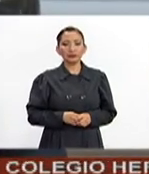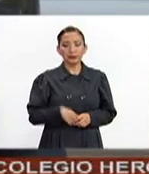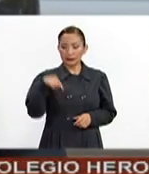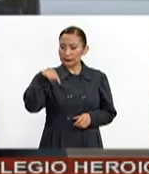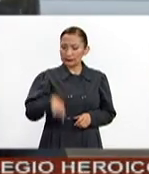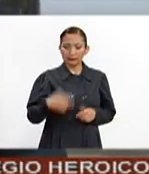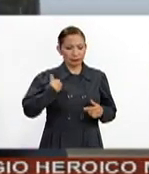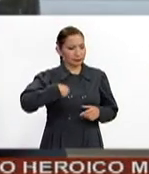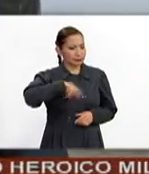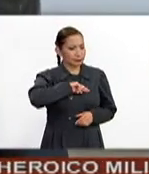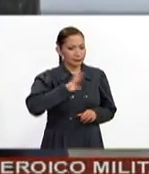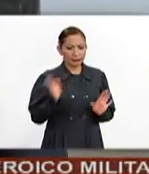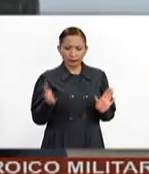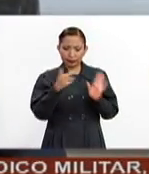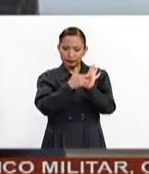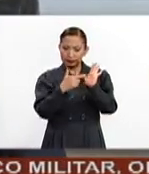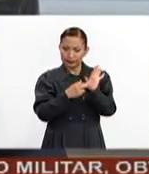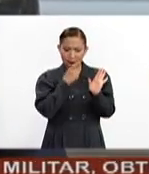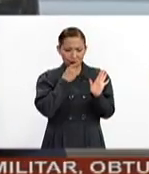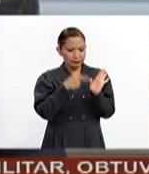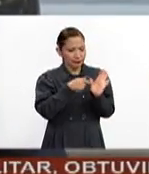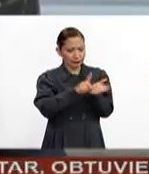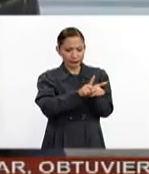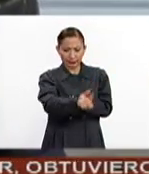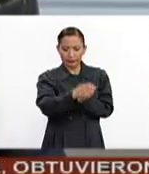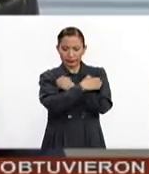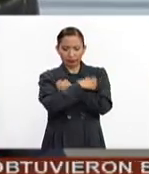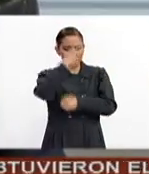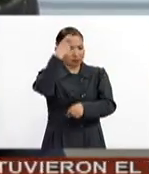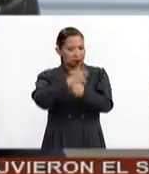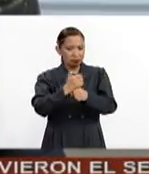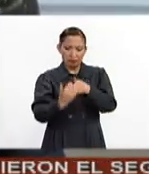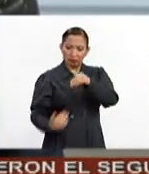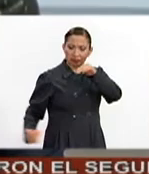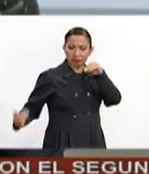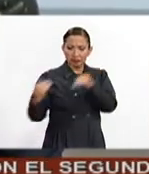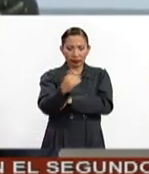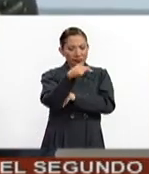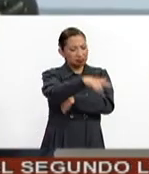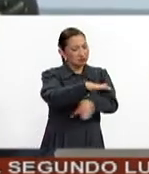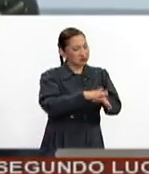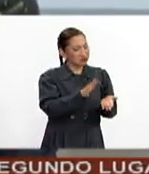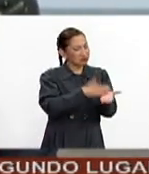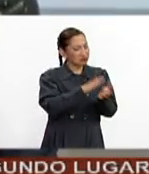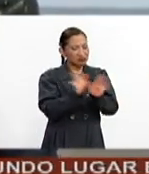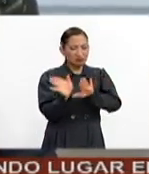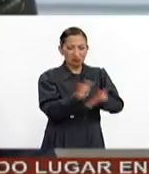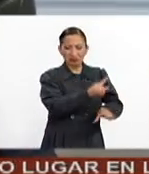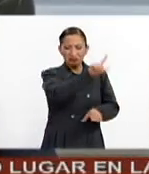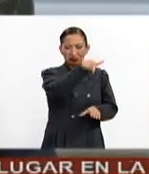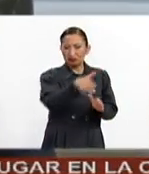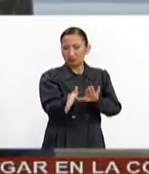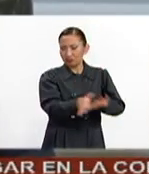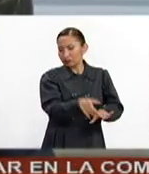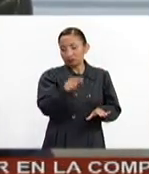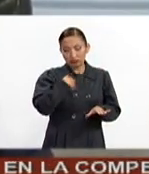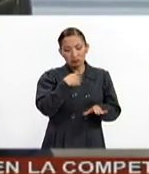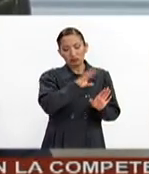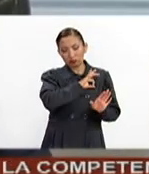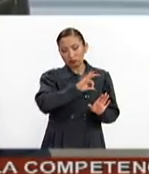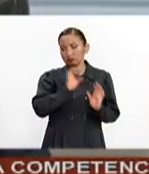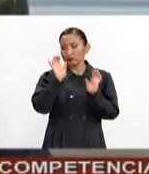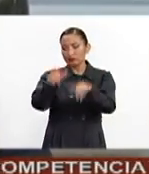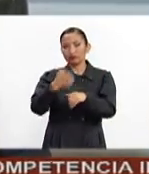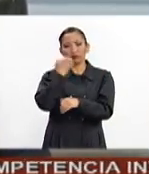Aquí estamos bajo el principio de que el derecho a la educación está por encima del papeleo y eso nos va a permitir que se integren a